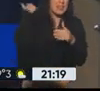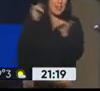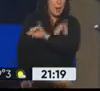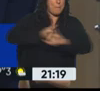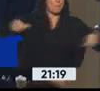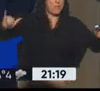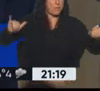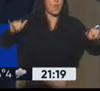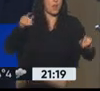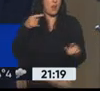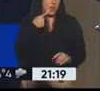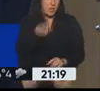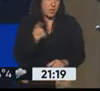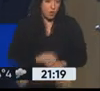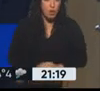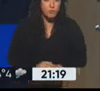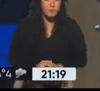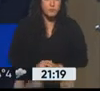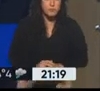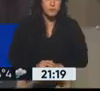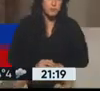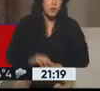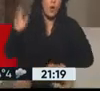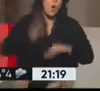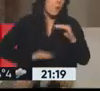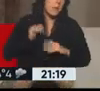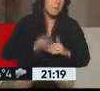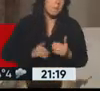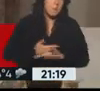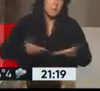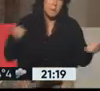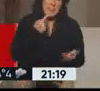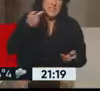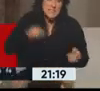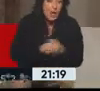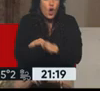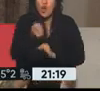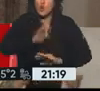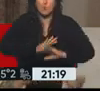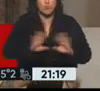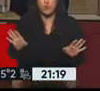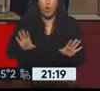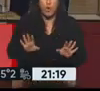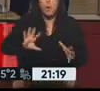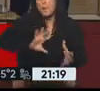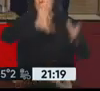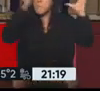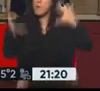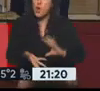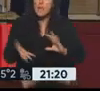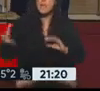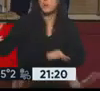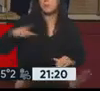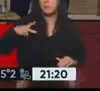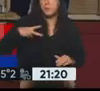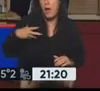tenía Javier Milei. Él calificaba a la obra pública como la corrupción y él propuso un modelo de iniciativa